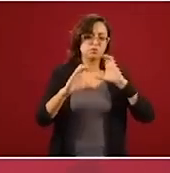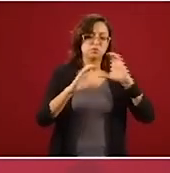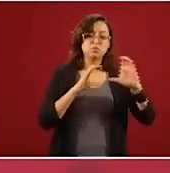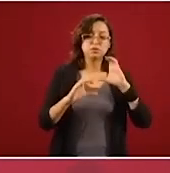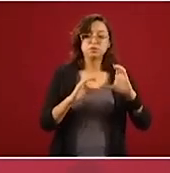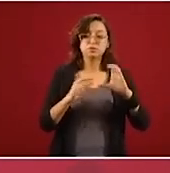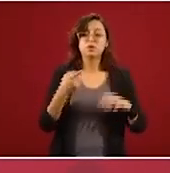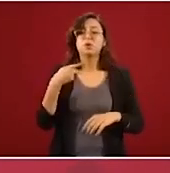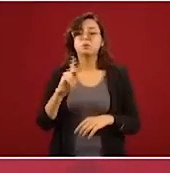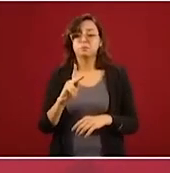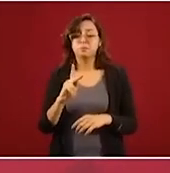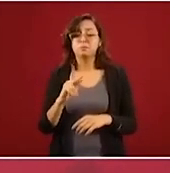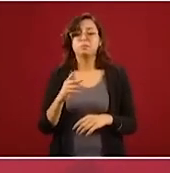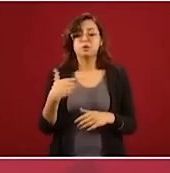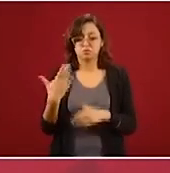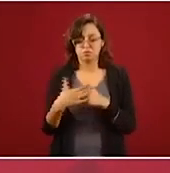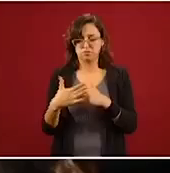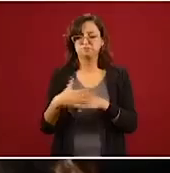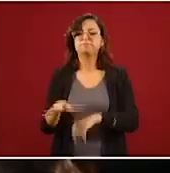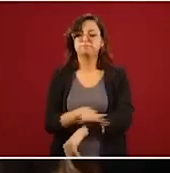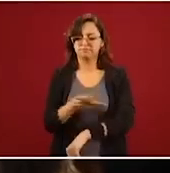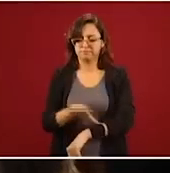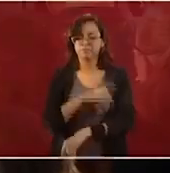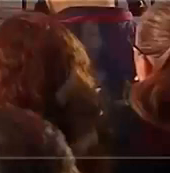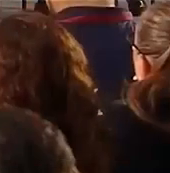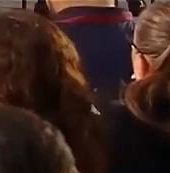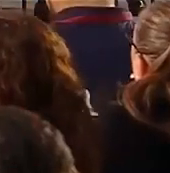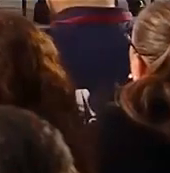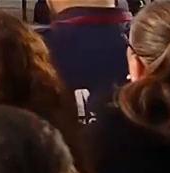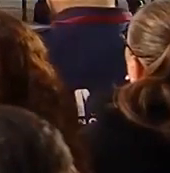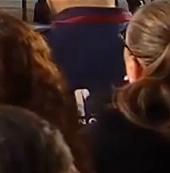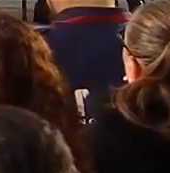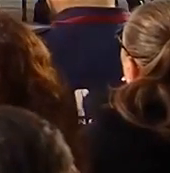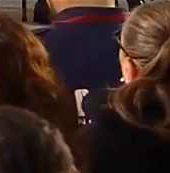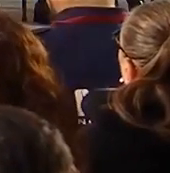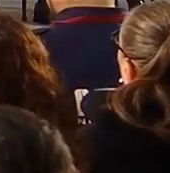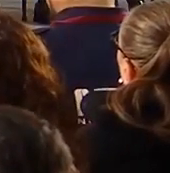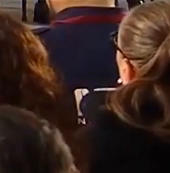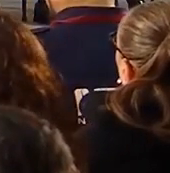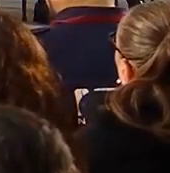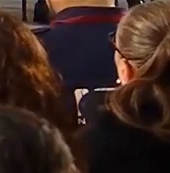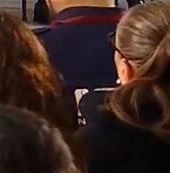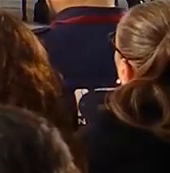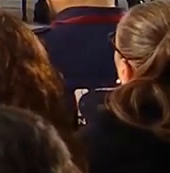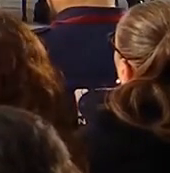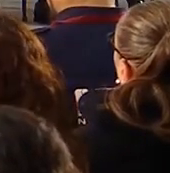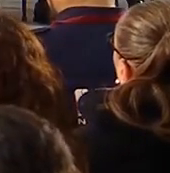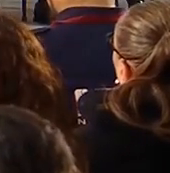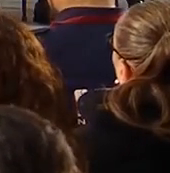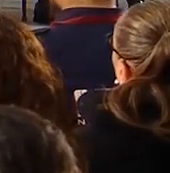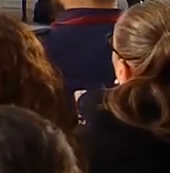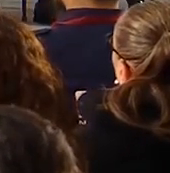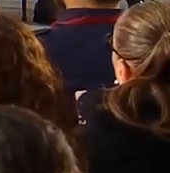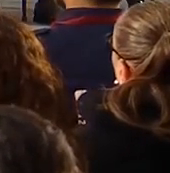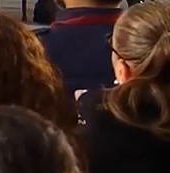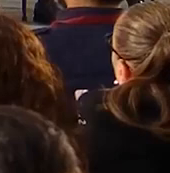ahora en el sector energético se va a informar sobre esto